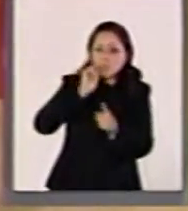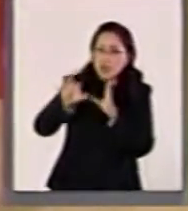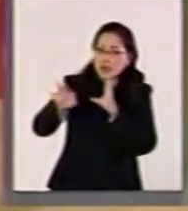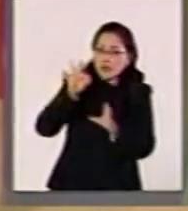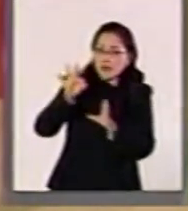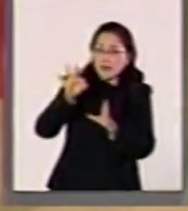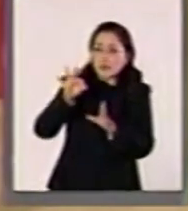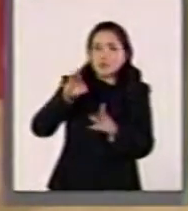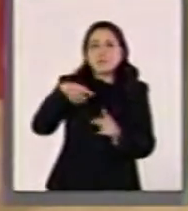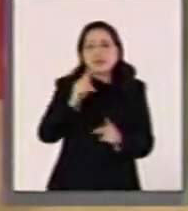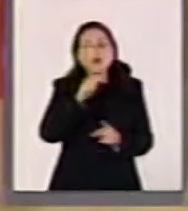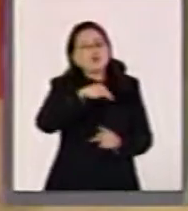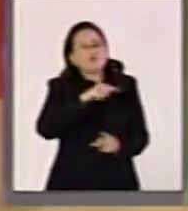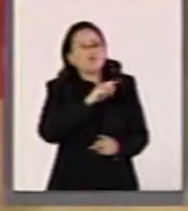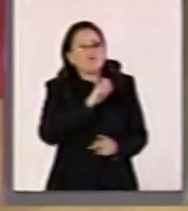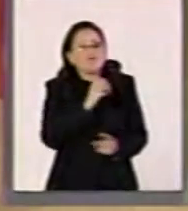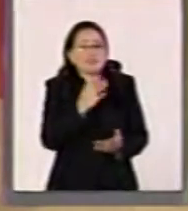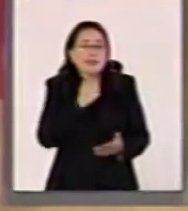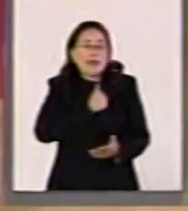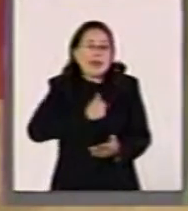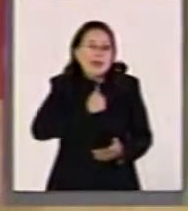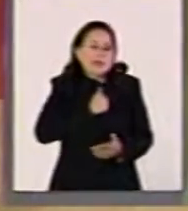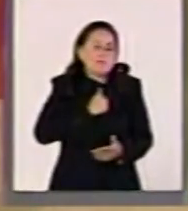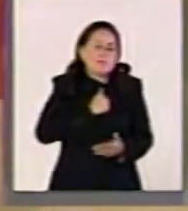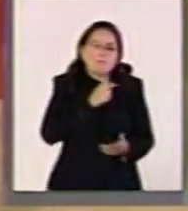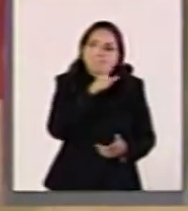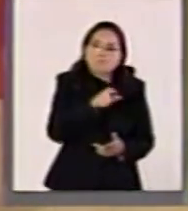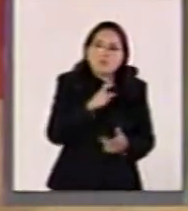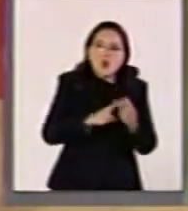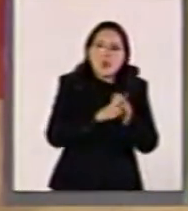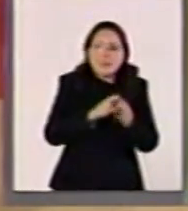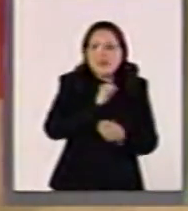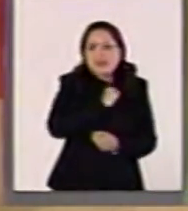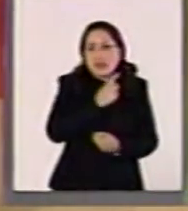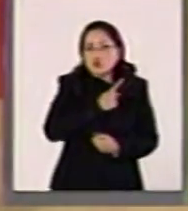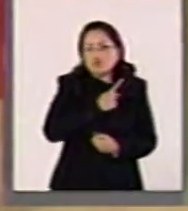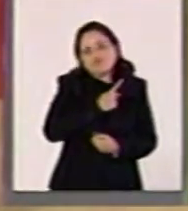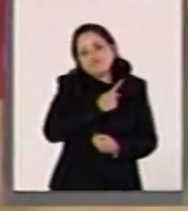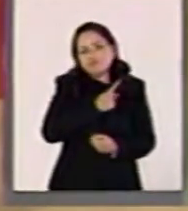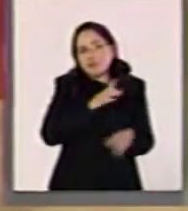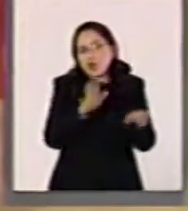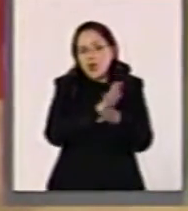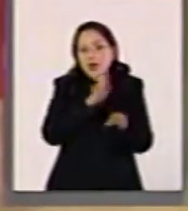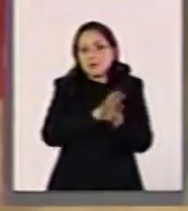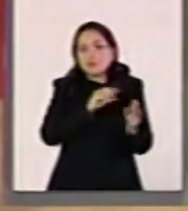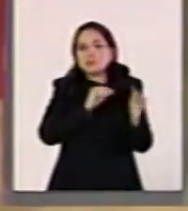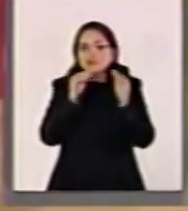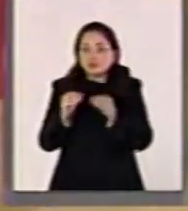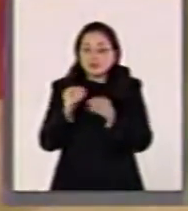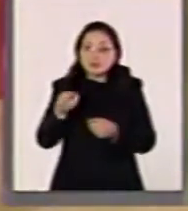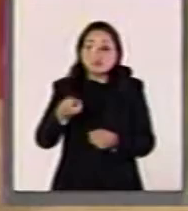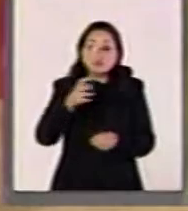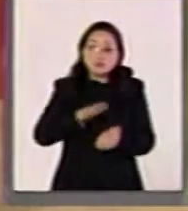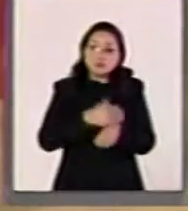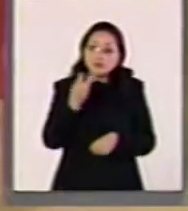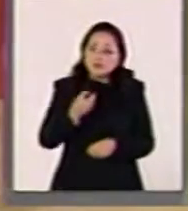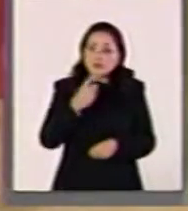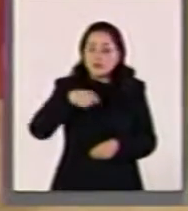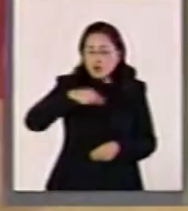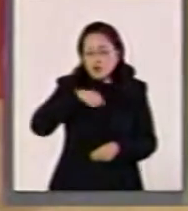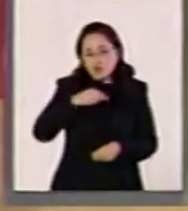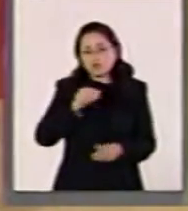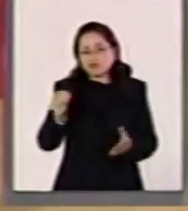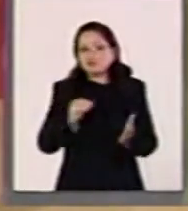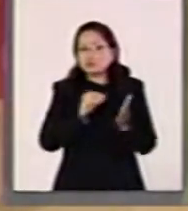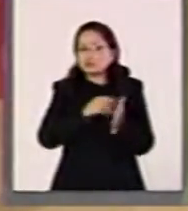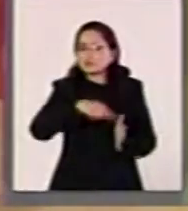señalar que por cuestiones de salud hemos tenido que tomar algún ajuste, y en ese sentido hoy estamos poniendo a su